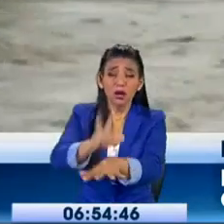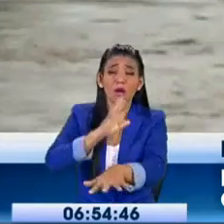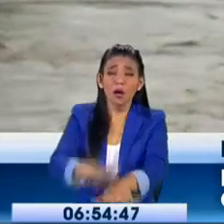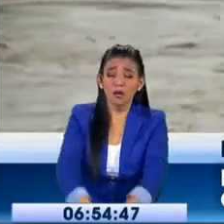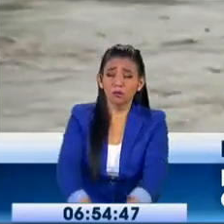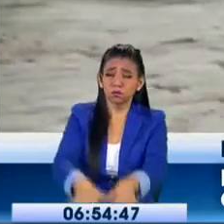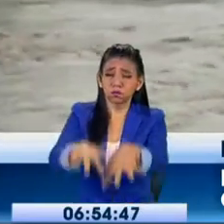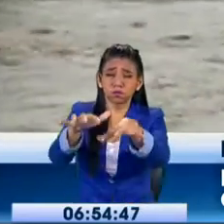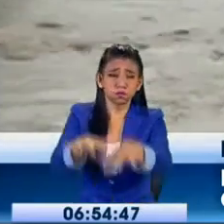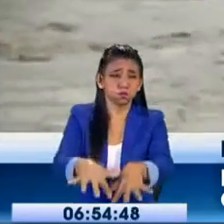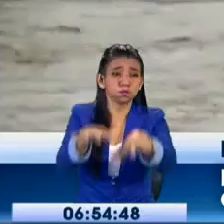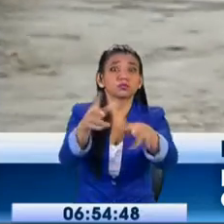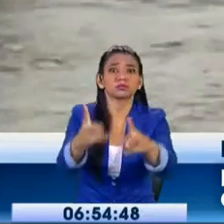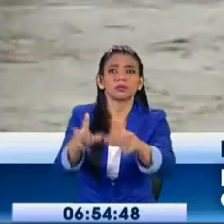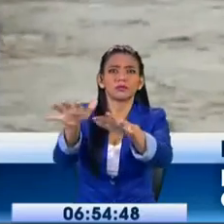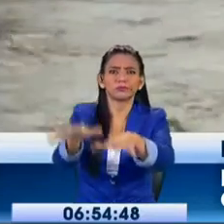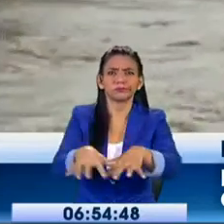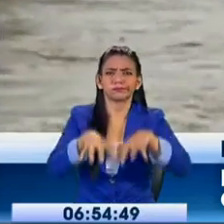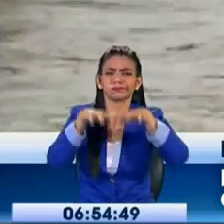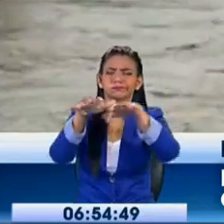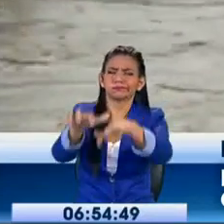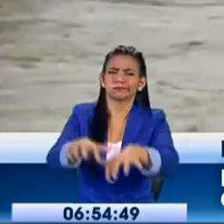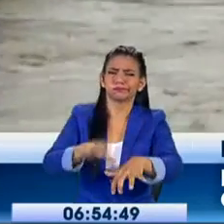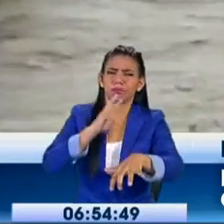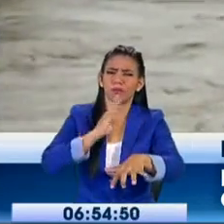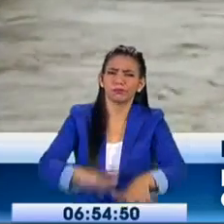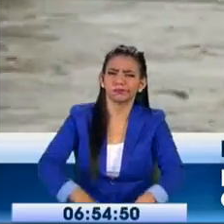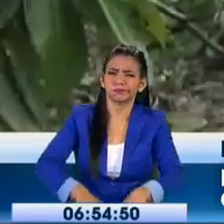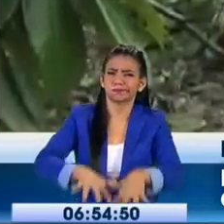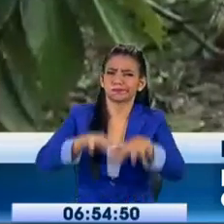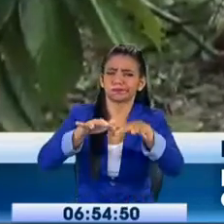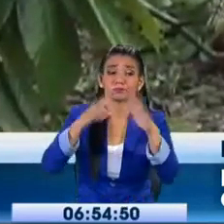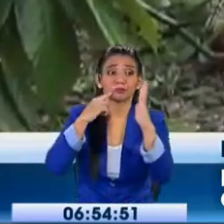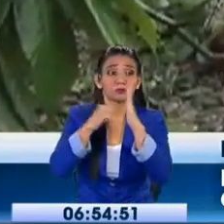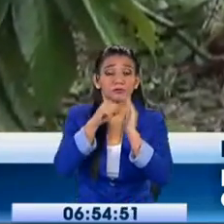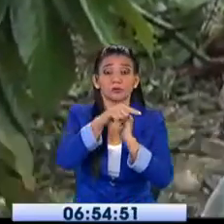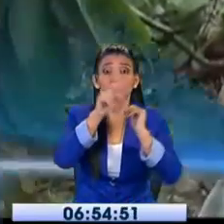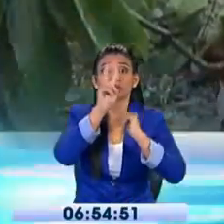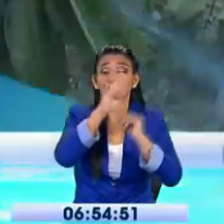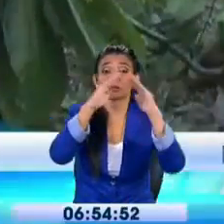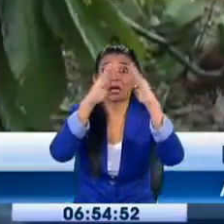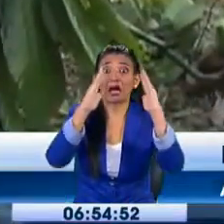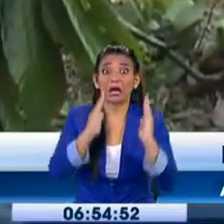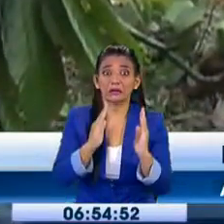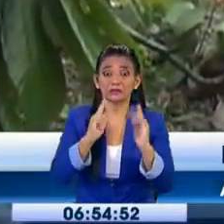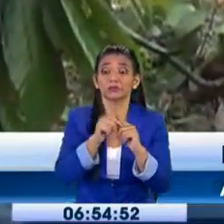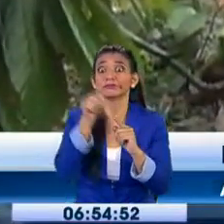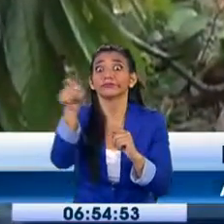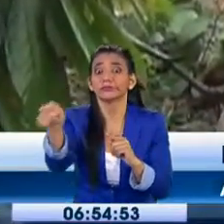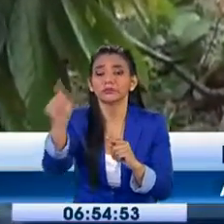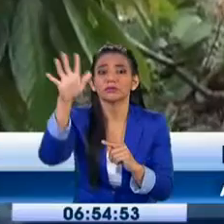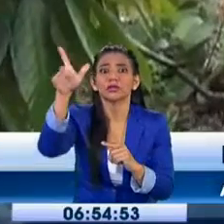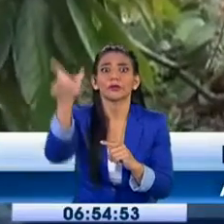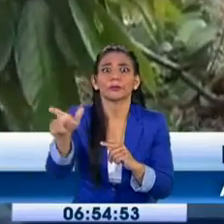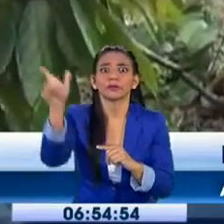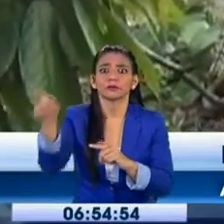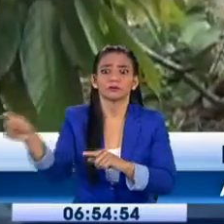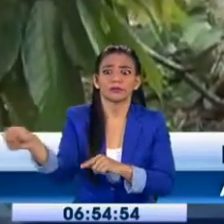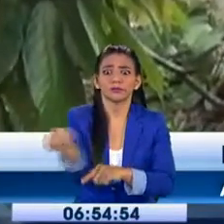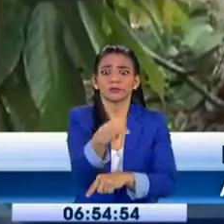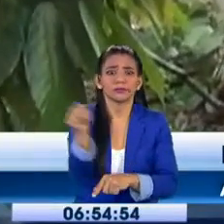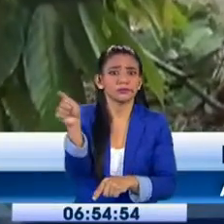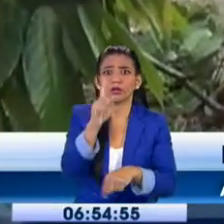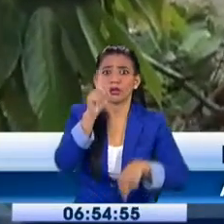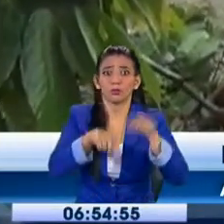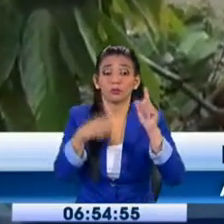inundó hectáreas de cultivos. Sí, allá hay dos casas, cinco personas que están al otro lado. Y nosotros también peligramos en la